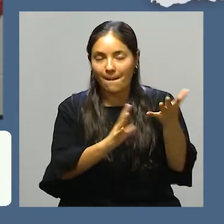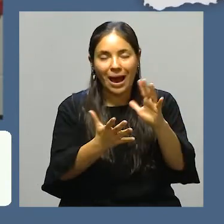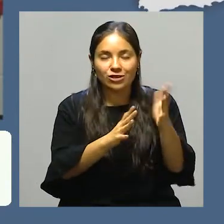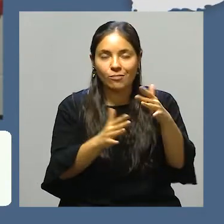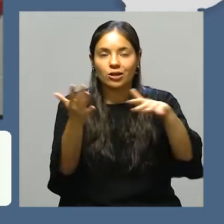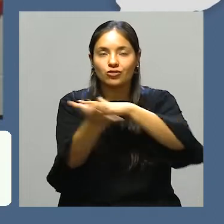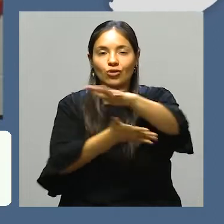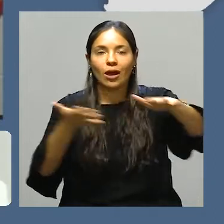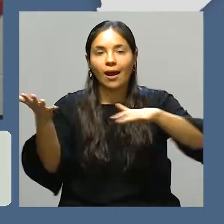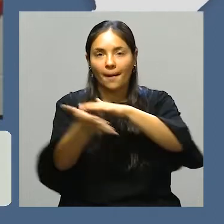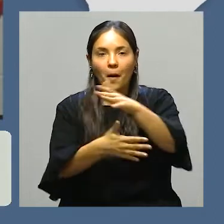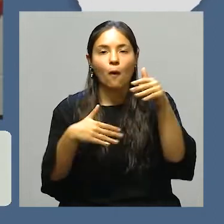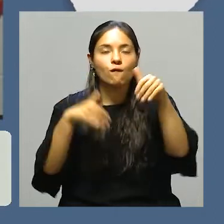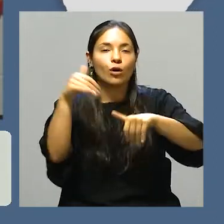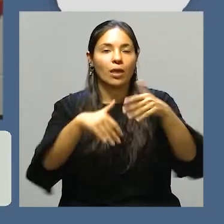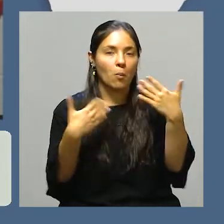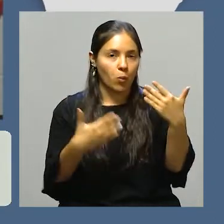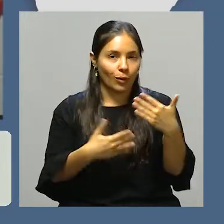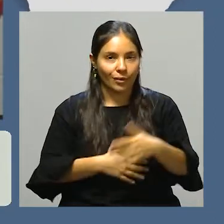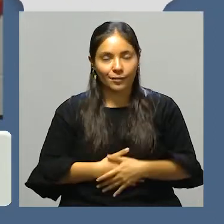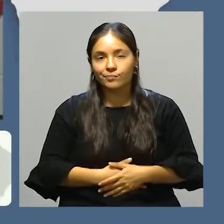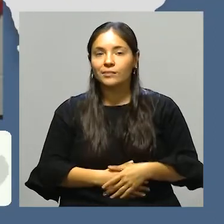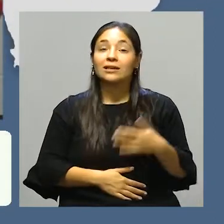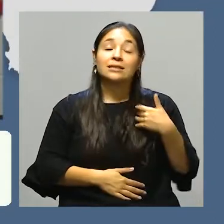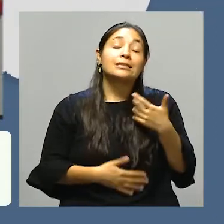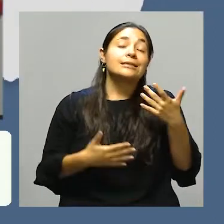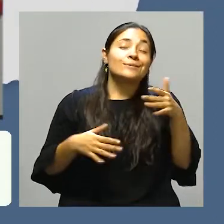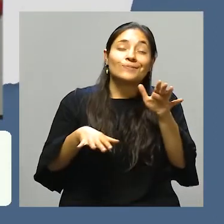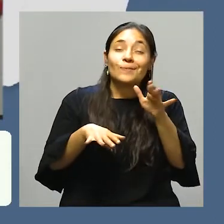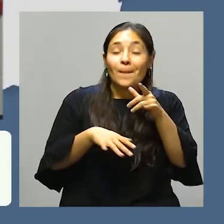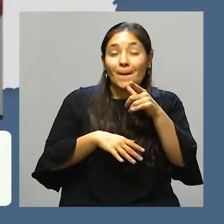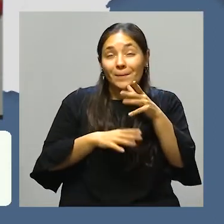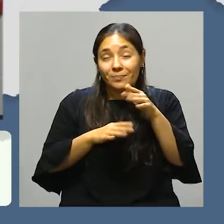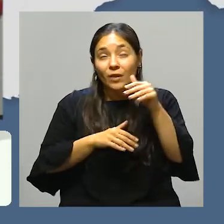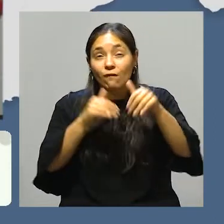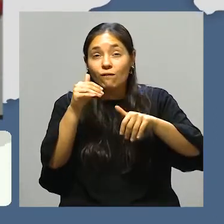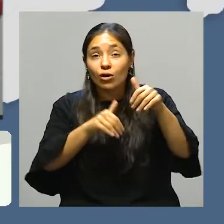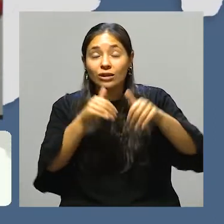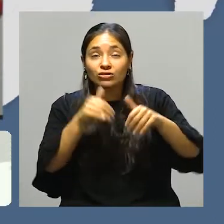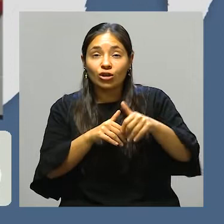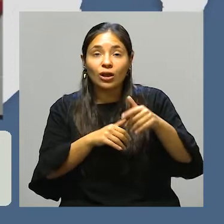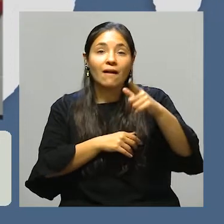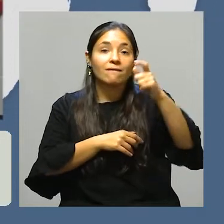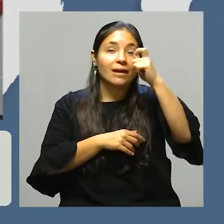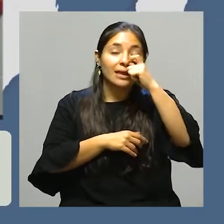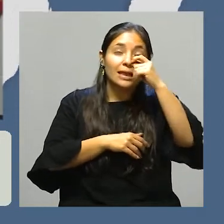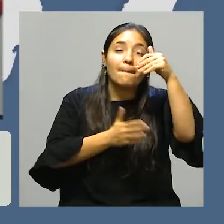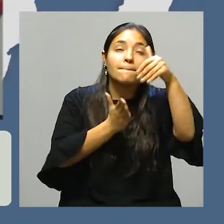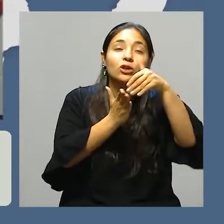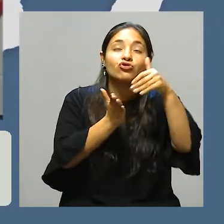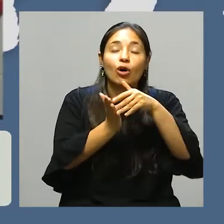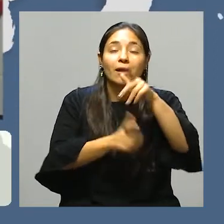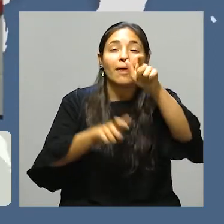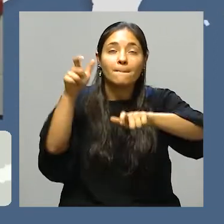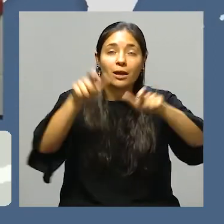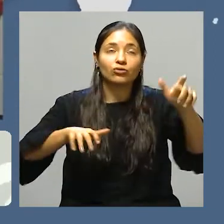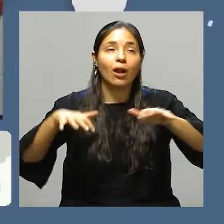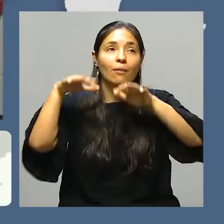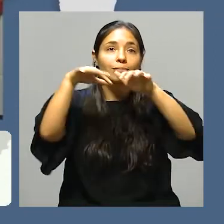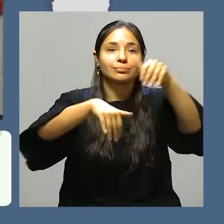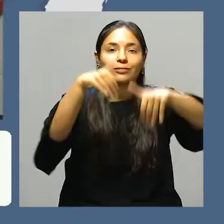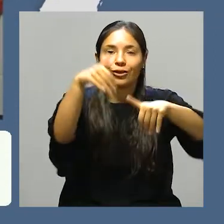que efectivamente está haciendo mal la tarea y dando unas garantías muy poco